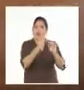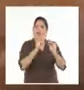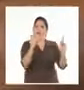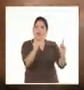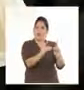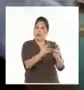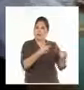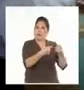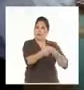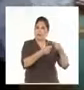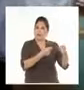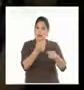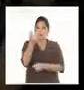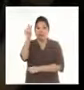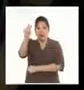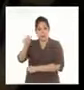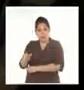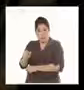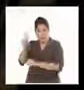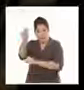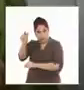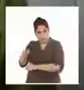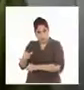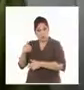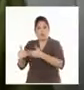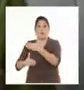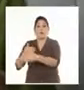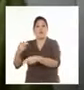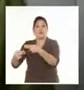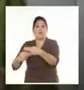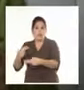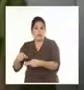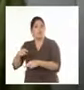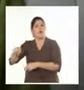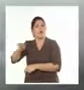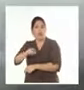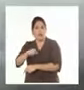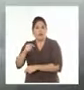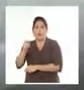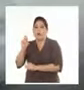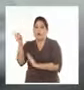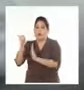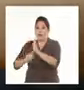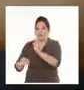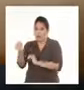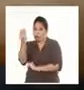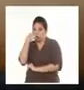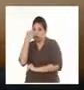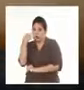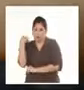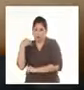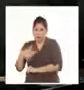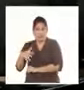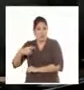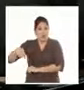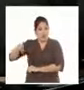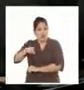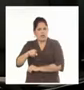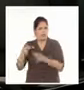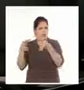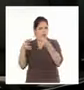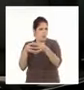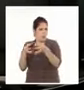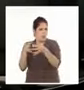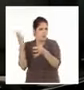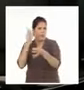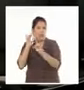principales clientes vinculados al proceso son altos consumidores de energía. La cadena delictiva estaba compuesta no solo por el